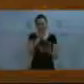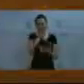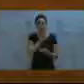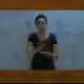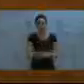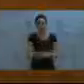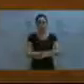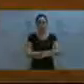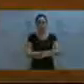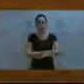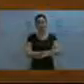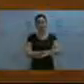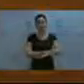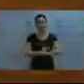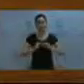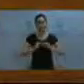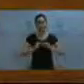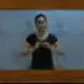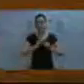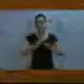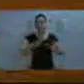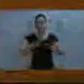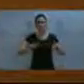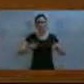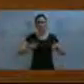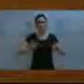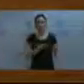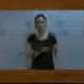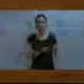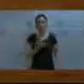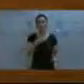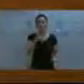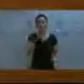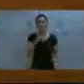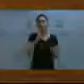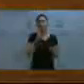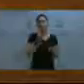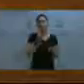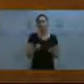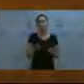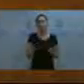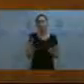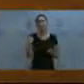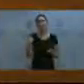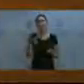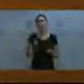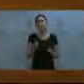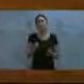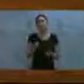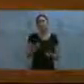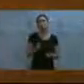dije antes, es muy difícil saber cuál es el retorno. Se sabe muy bien lo que invierte el Principado. El retorno es mucho más complicado de